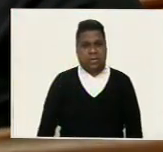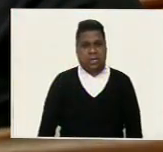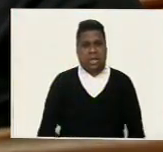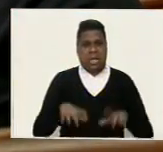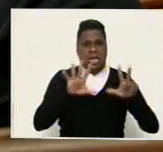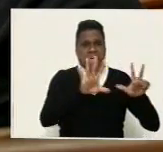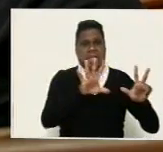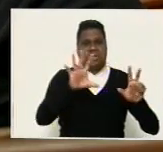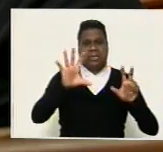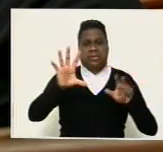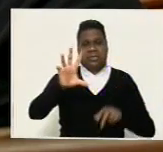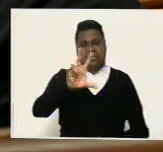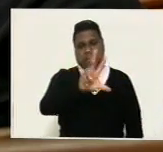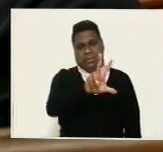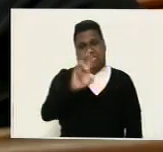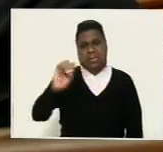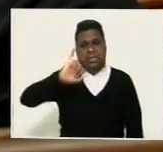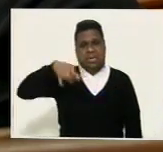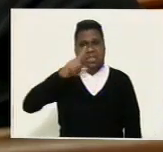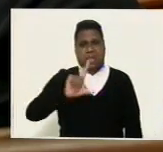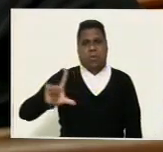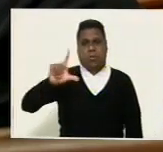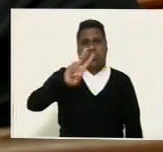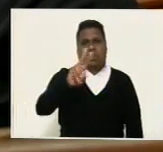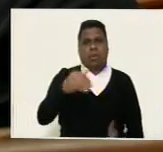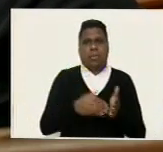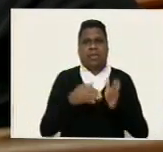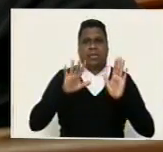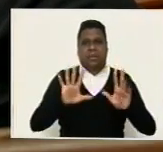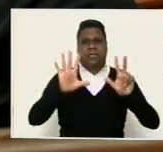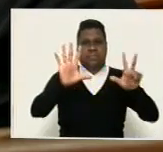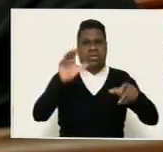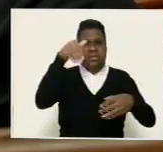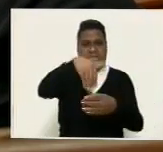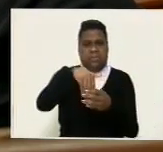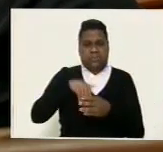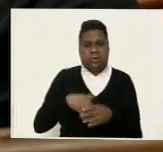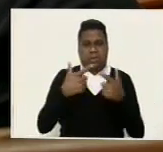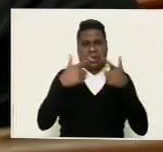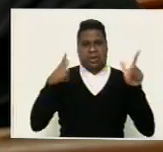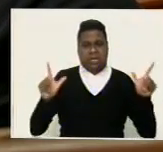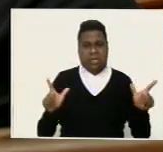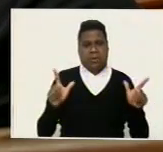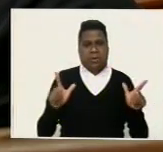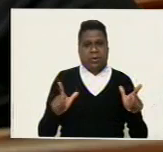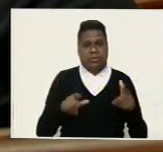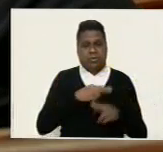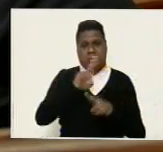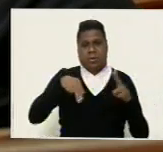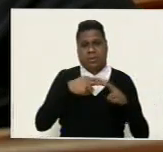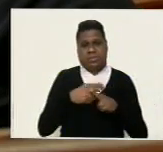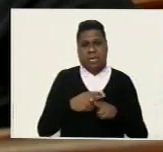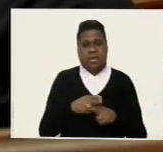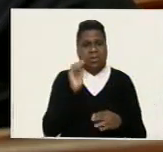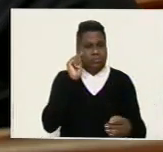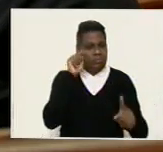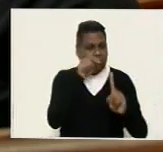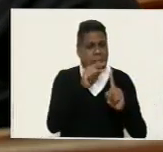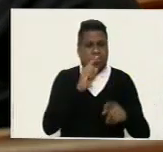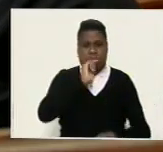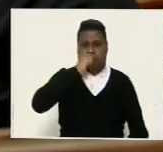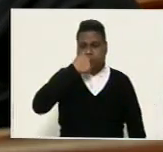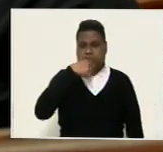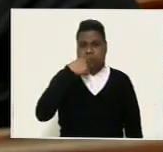30 de julio de 2017 en elecciones democráticas, libres, universales, directas y secretas,